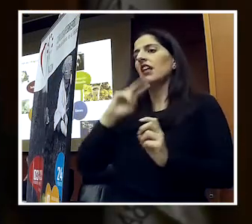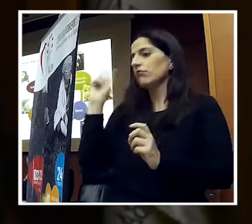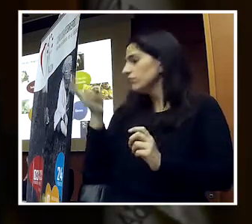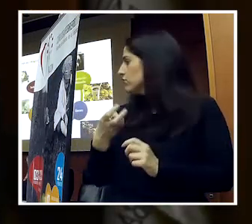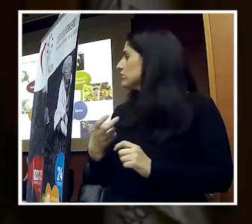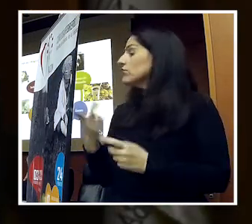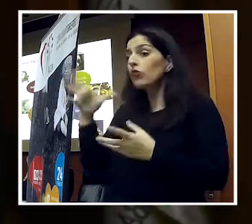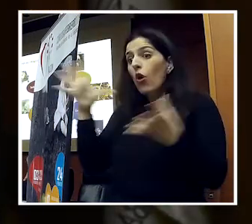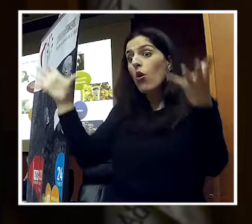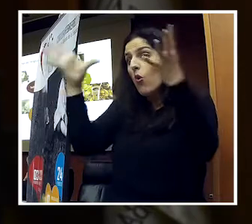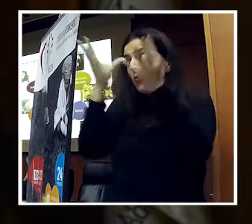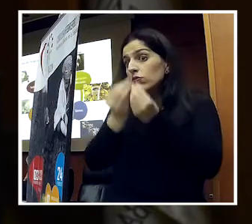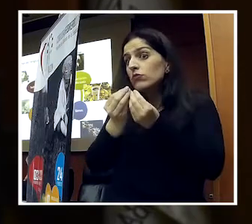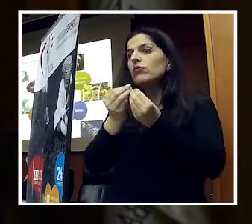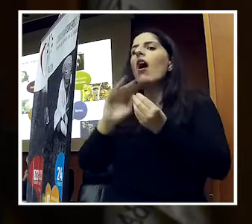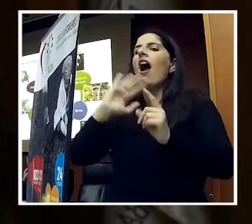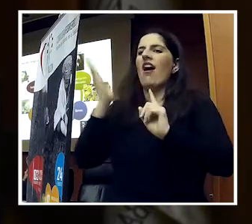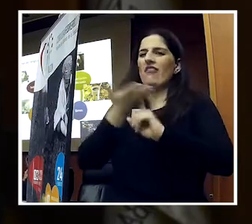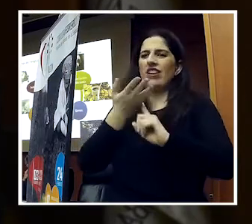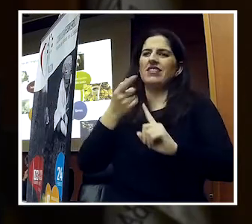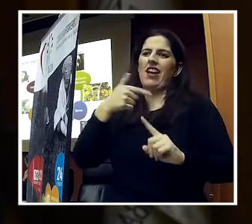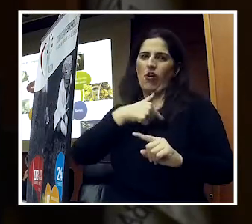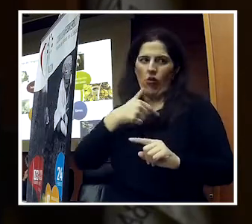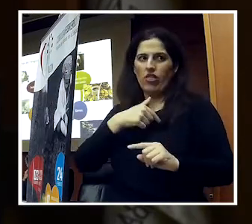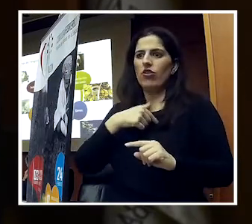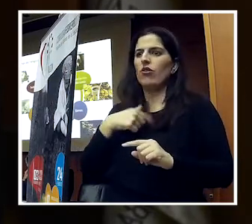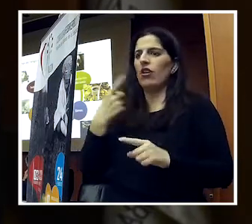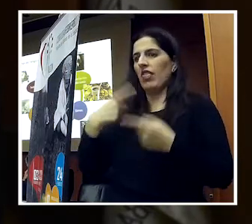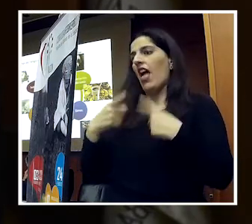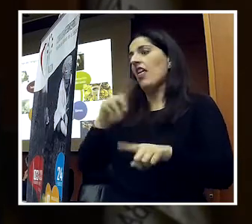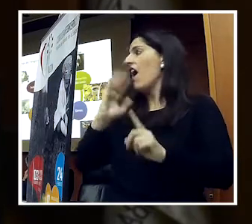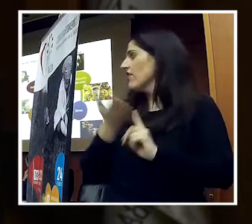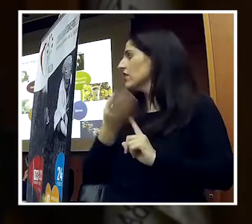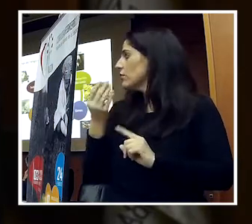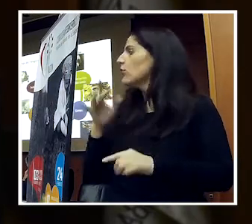unir para ocasionar que se puedan producir enfermedades deleterias para nuestro organismo, como